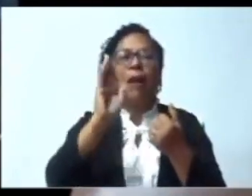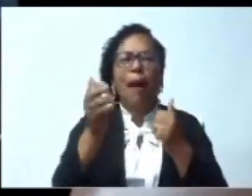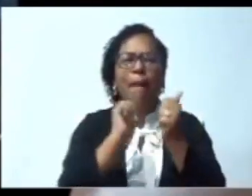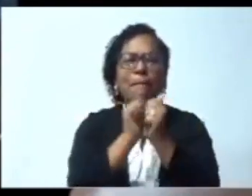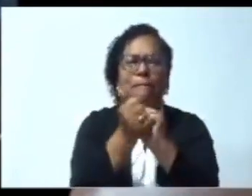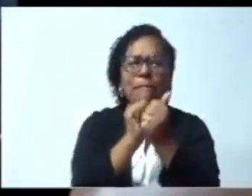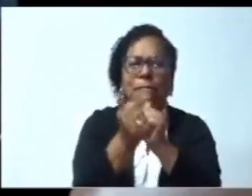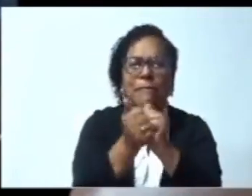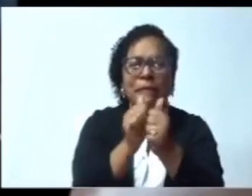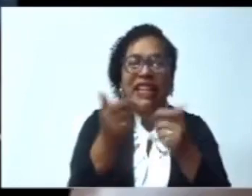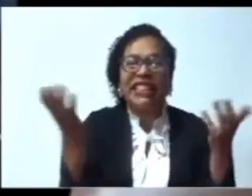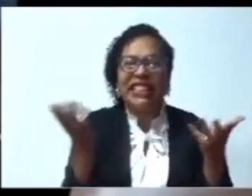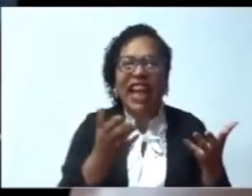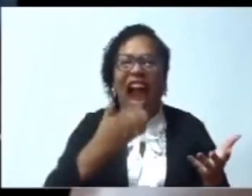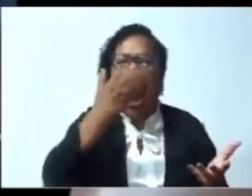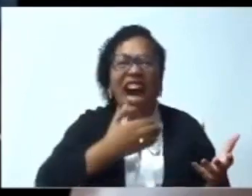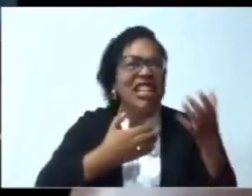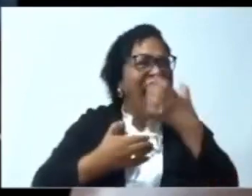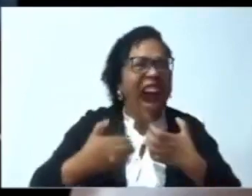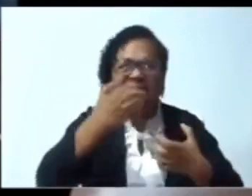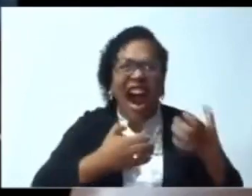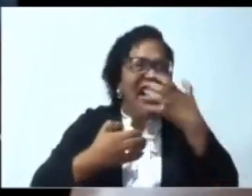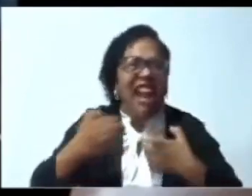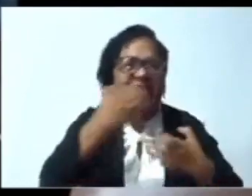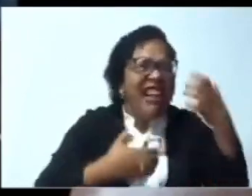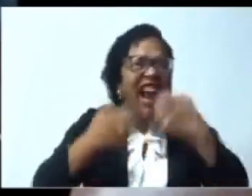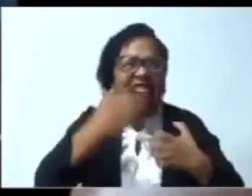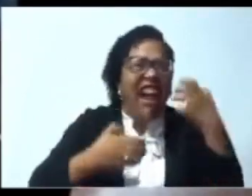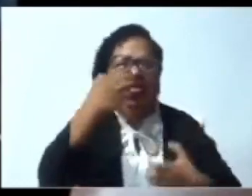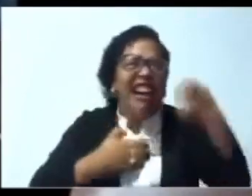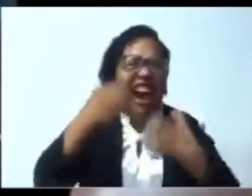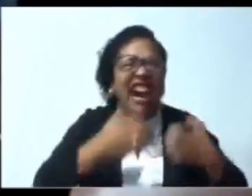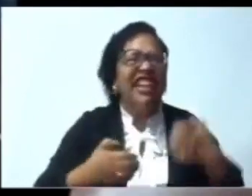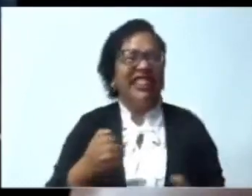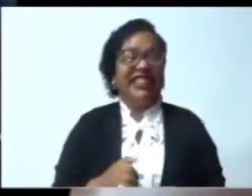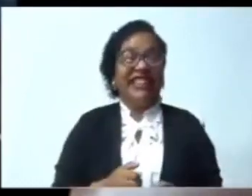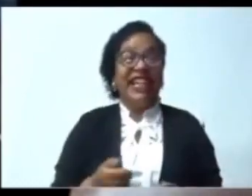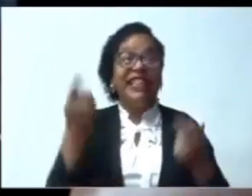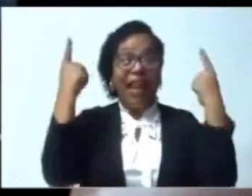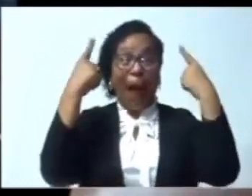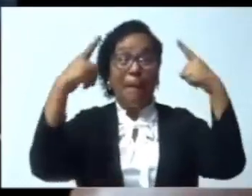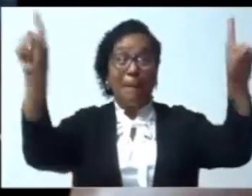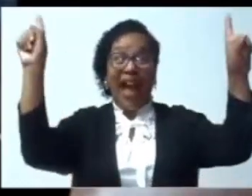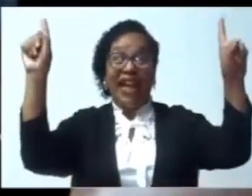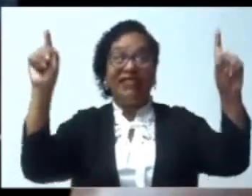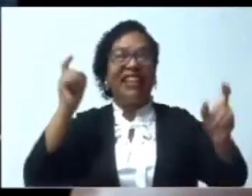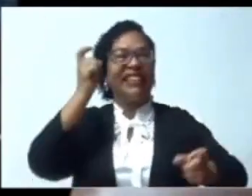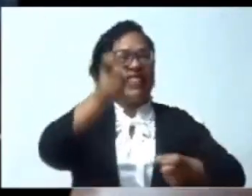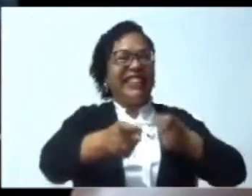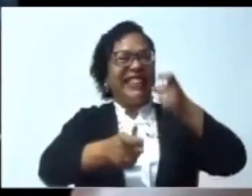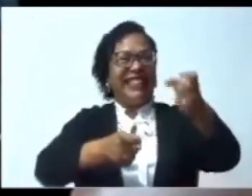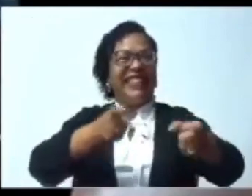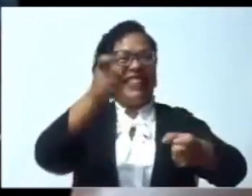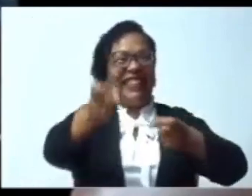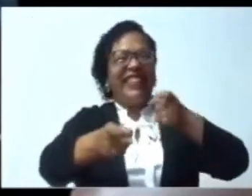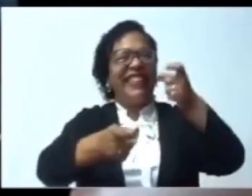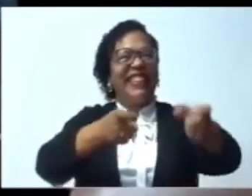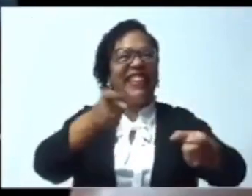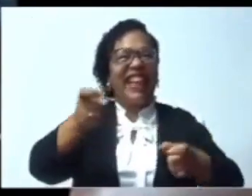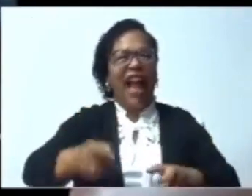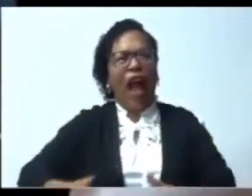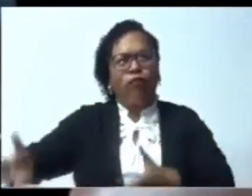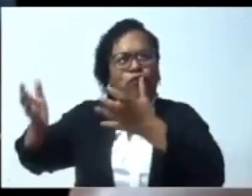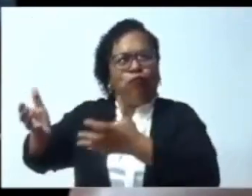el que más coma mango ese día, pues le vamos a dar unos regalos y unos cuantos sacos de mango para que los repartan en su